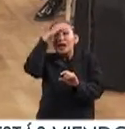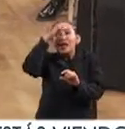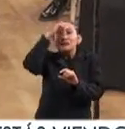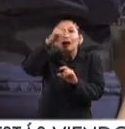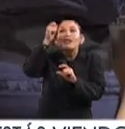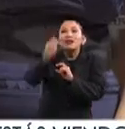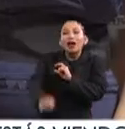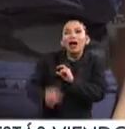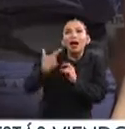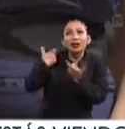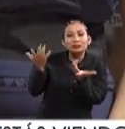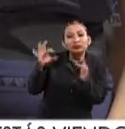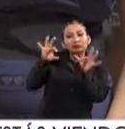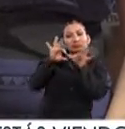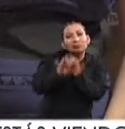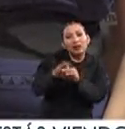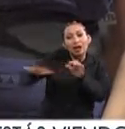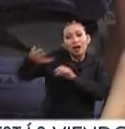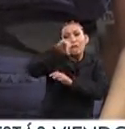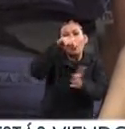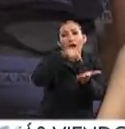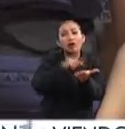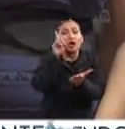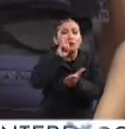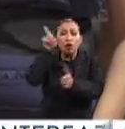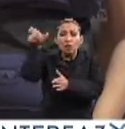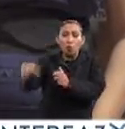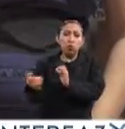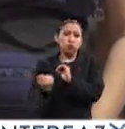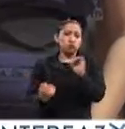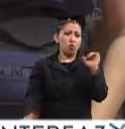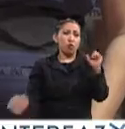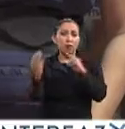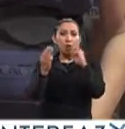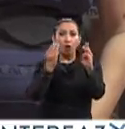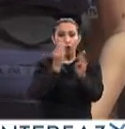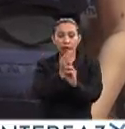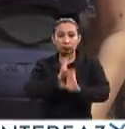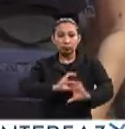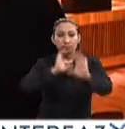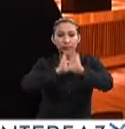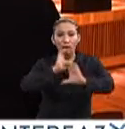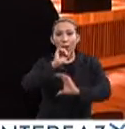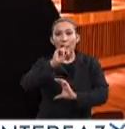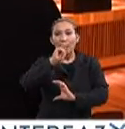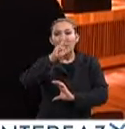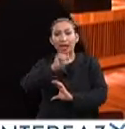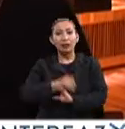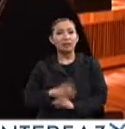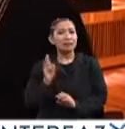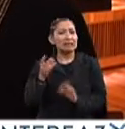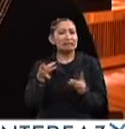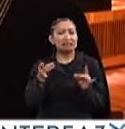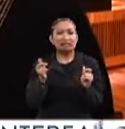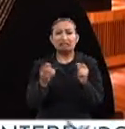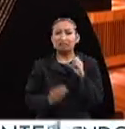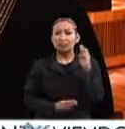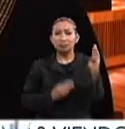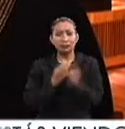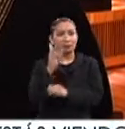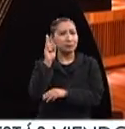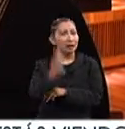experiencia que representa alternar el escenario con una figura de clase mundial en la escena operística. Es de calidad